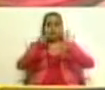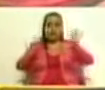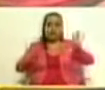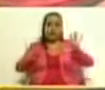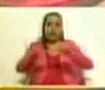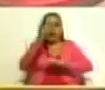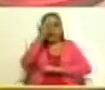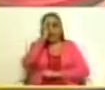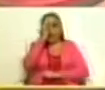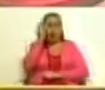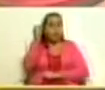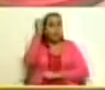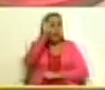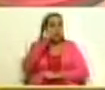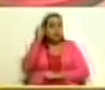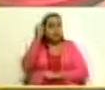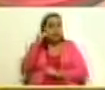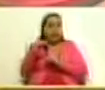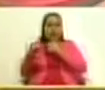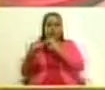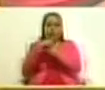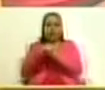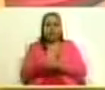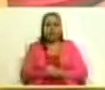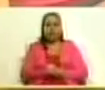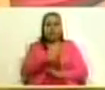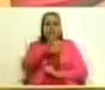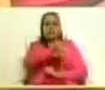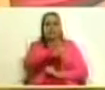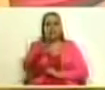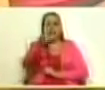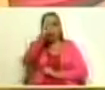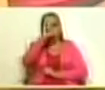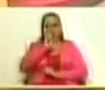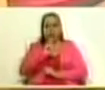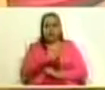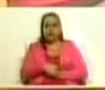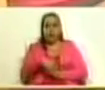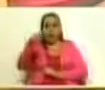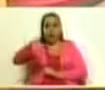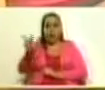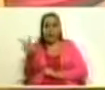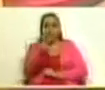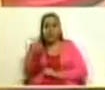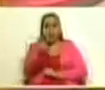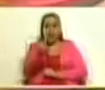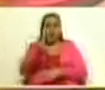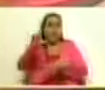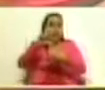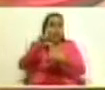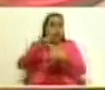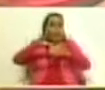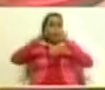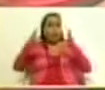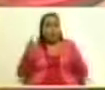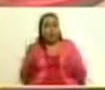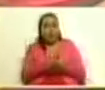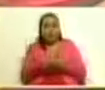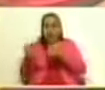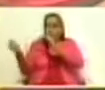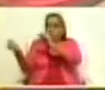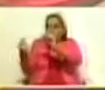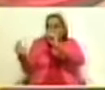creo, presidente, que al igual que hace 35 años, hoy en Venezuela, en América Latina, en el mundo, nos